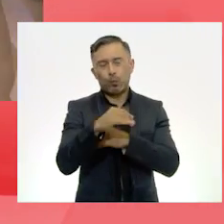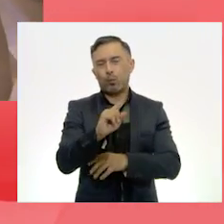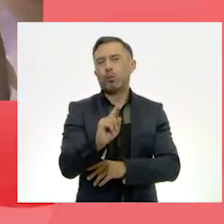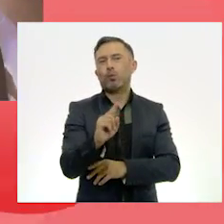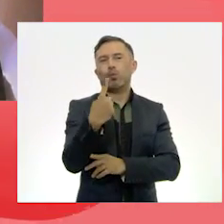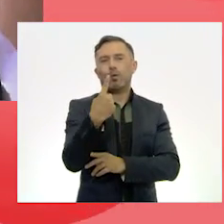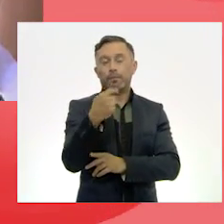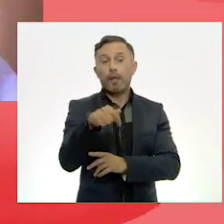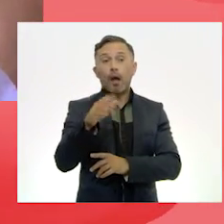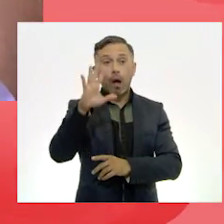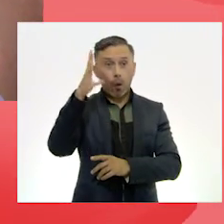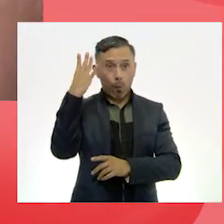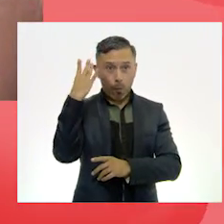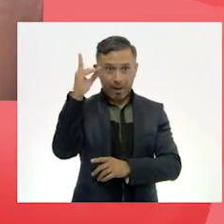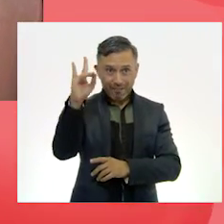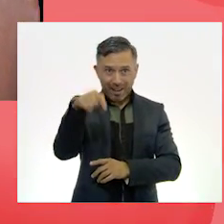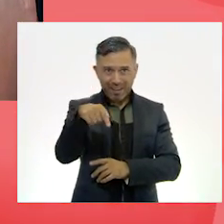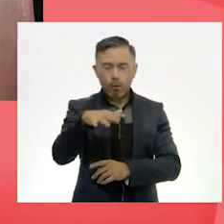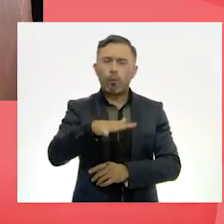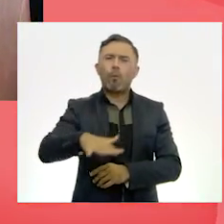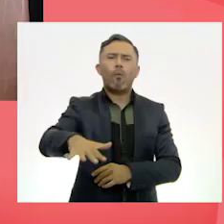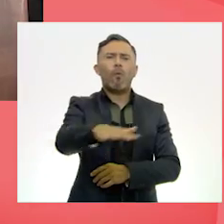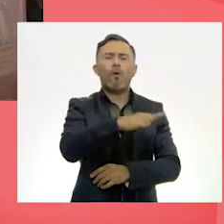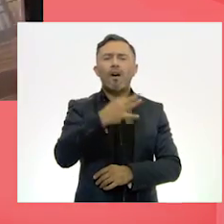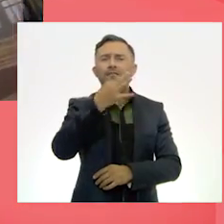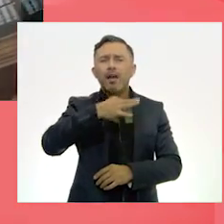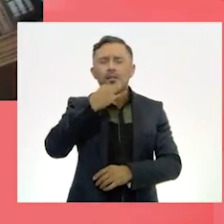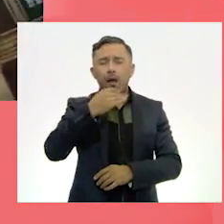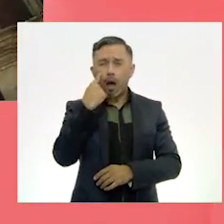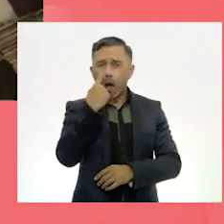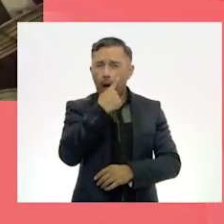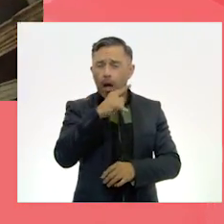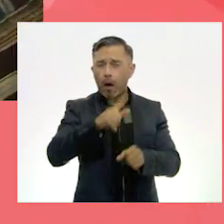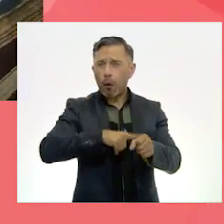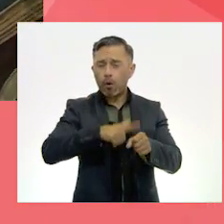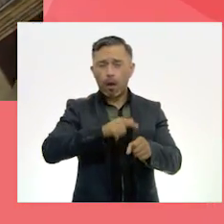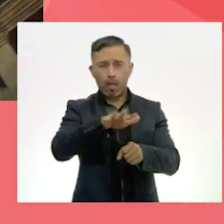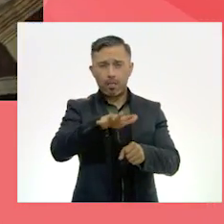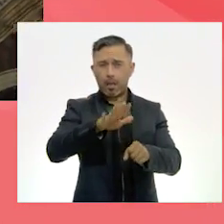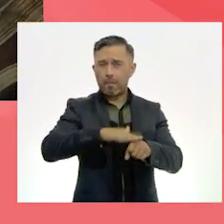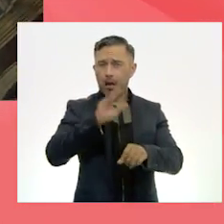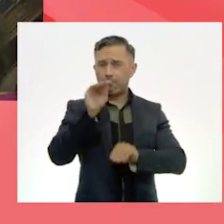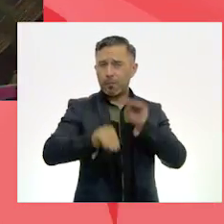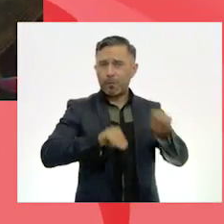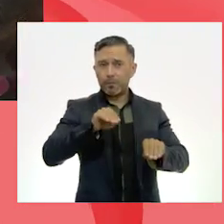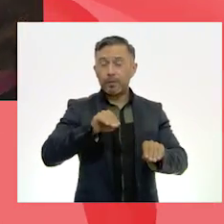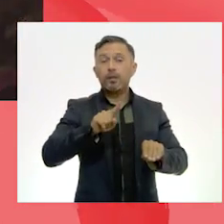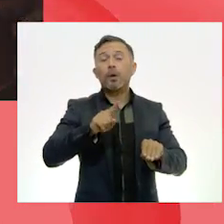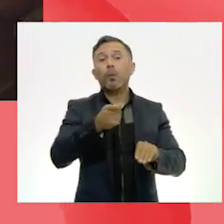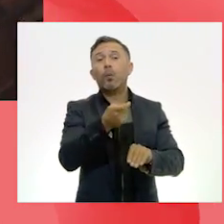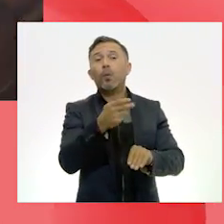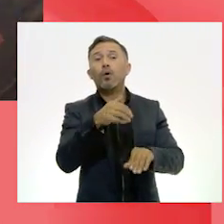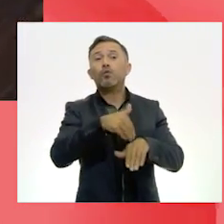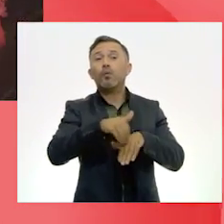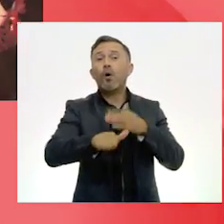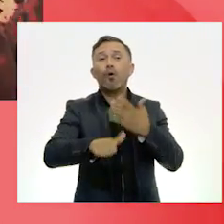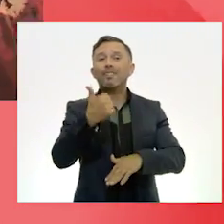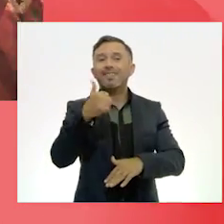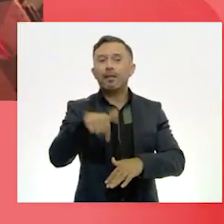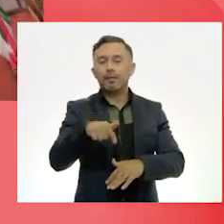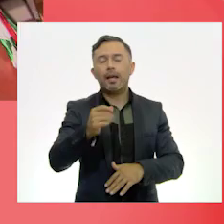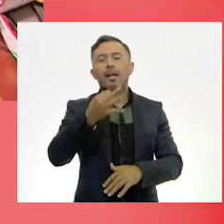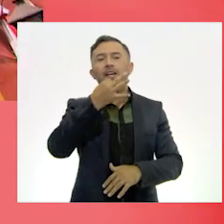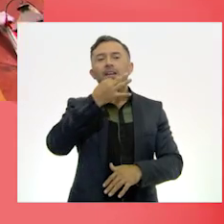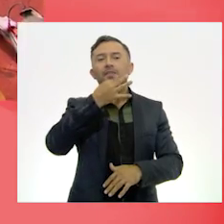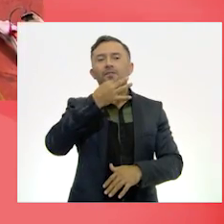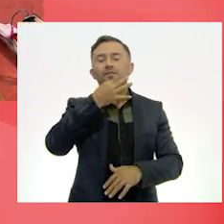es la cuna de una de las fiestas más coloridas de esta tradición. El número 11 de nuestro conteo es el Festival de